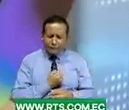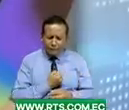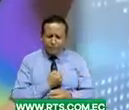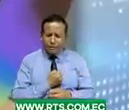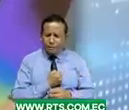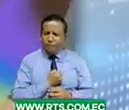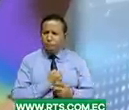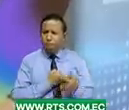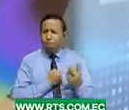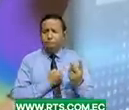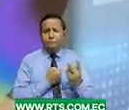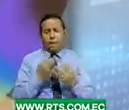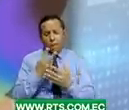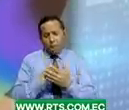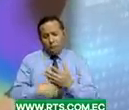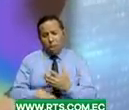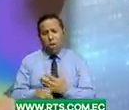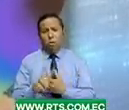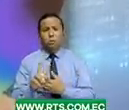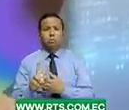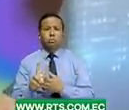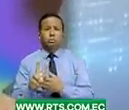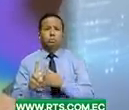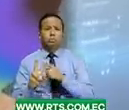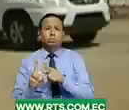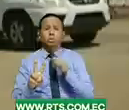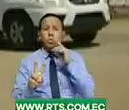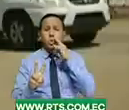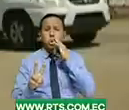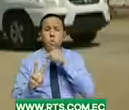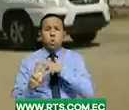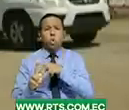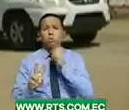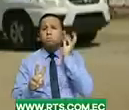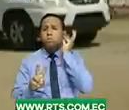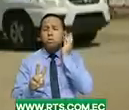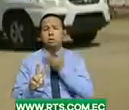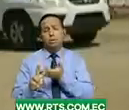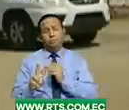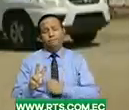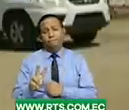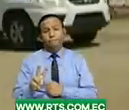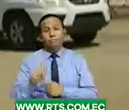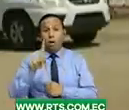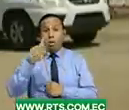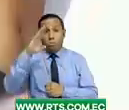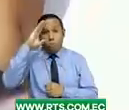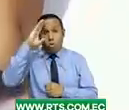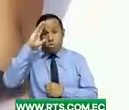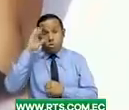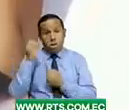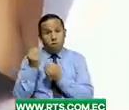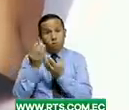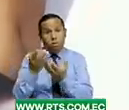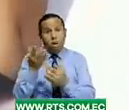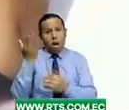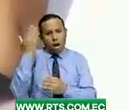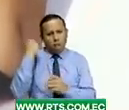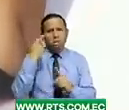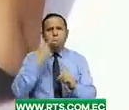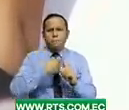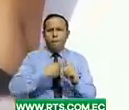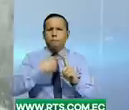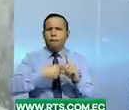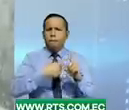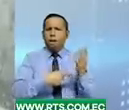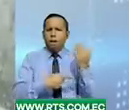2, un niño de 5 años y una mujercita de 8. Sin embargo, la policía informó que hace varios meses ya había